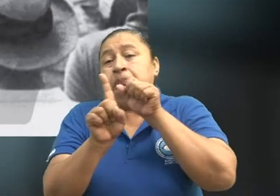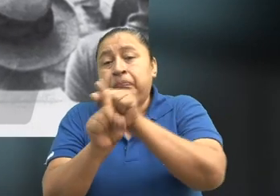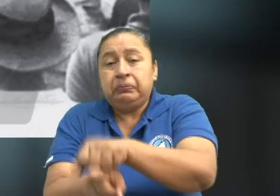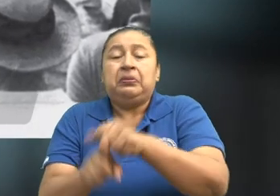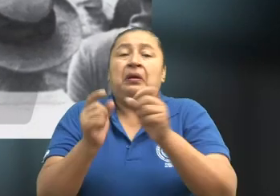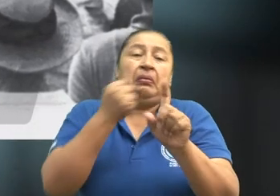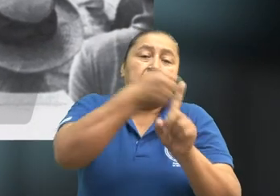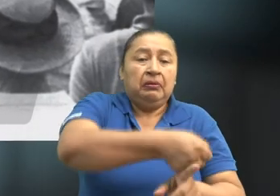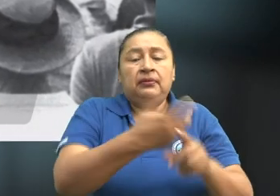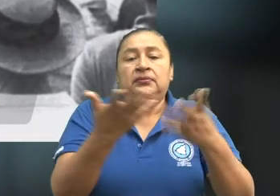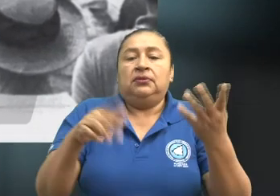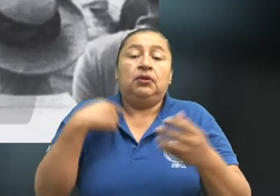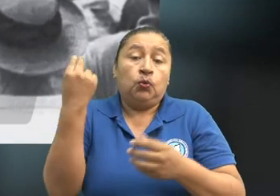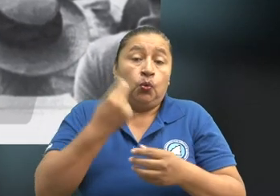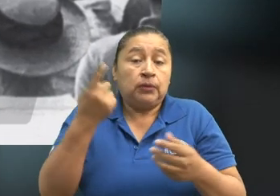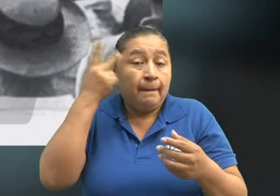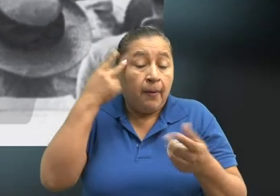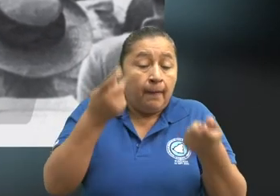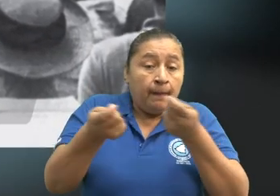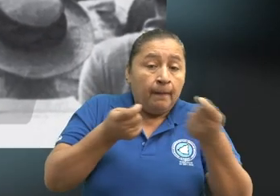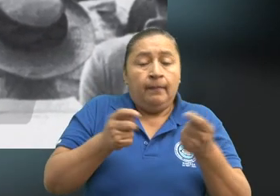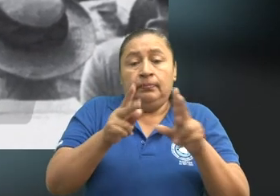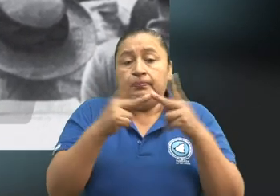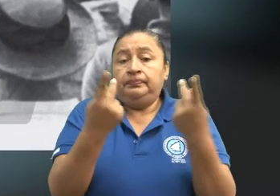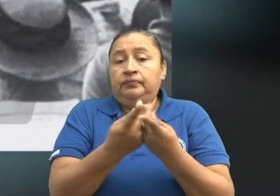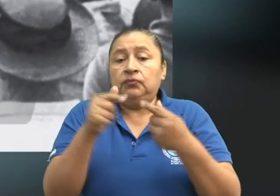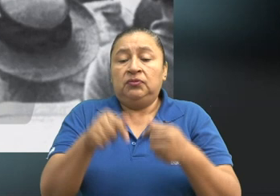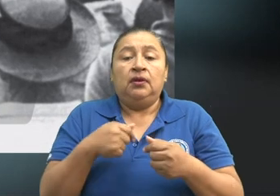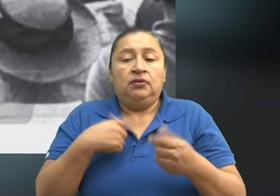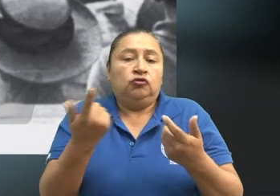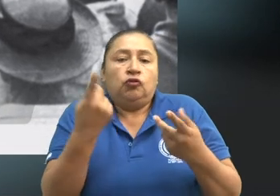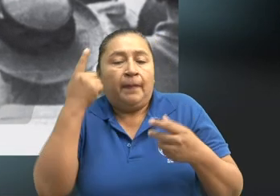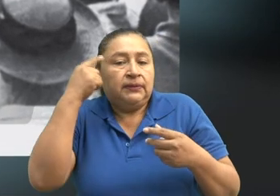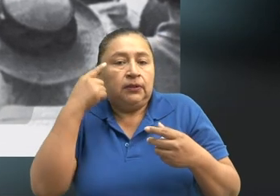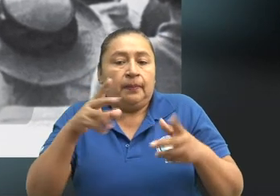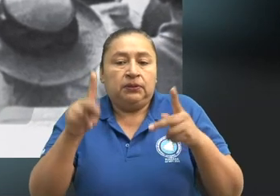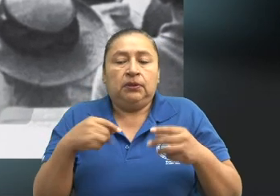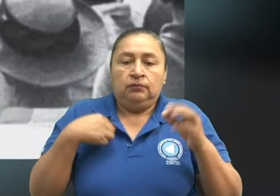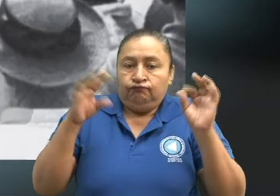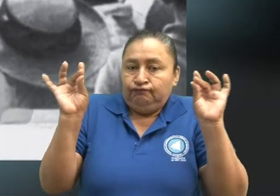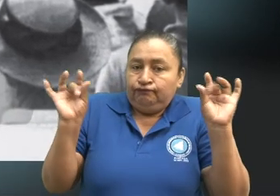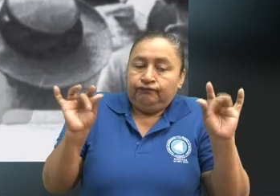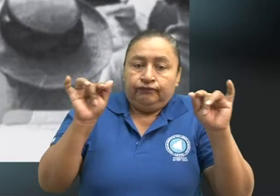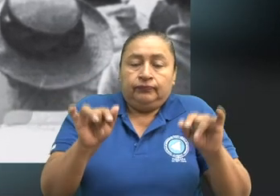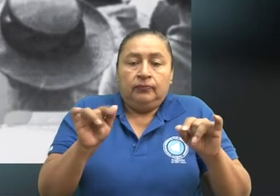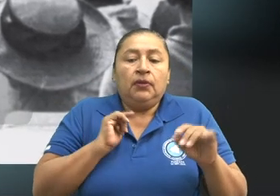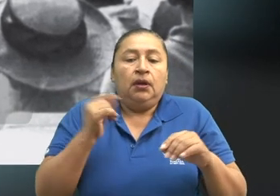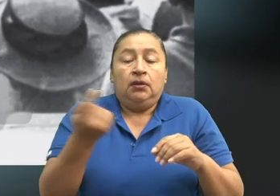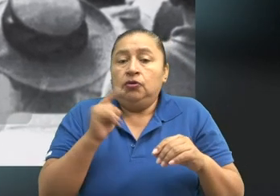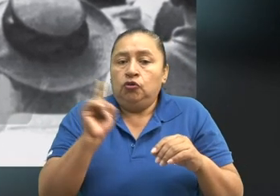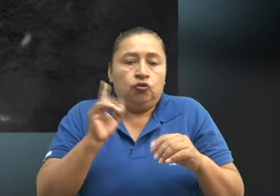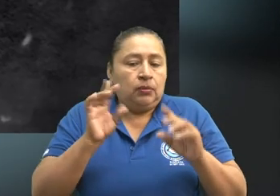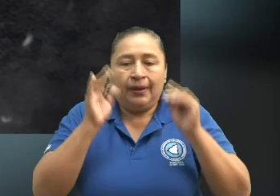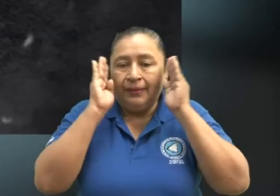pueblo para sus intereses, para los intereses de la oligarquía, de esos intereses elitistas, de esos intereses que no son los